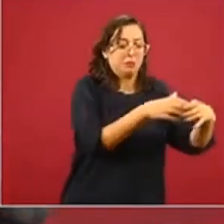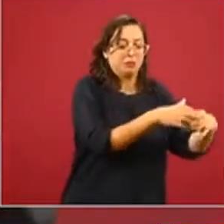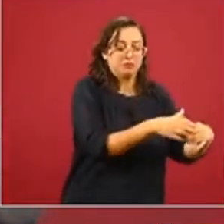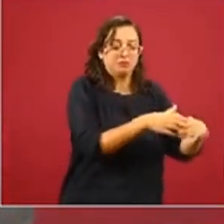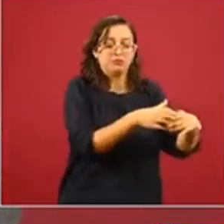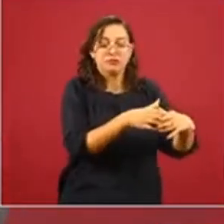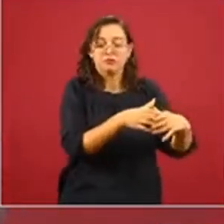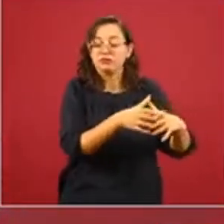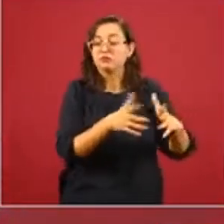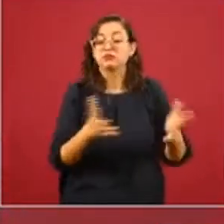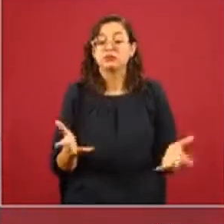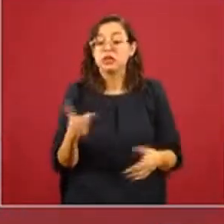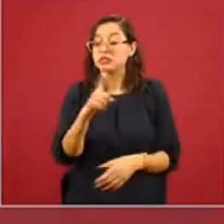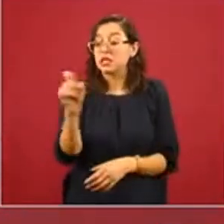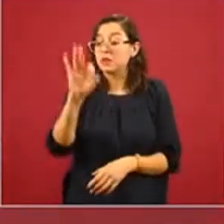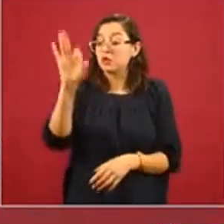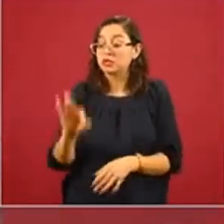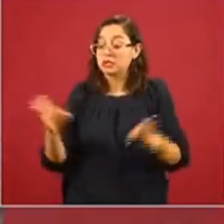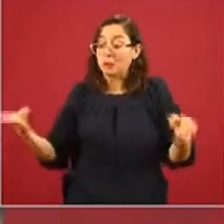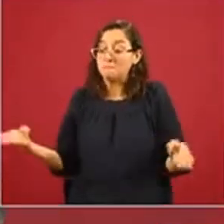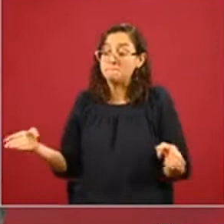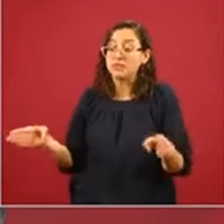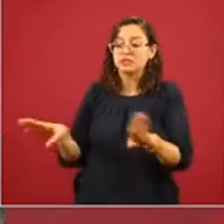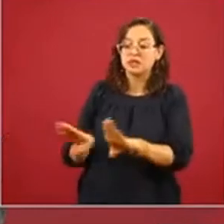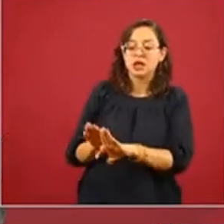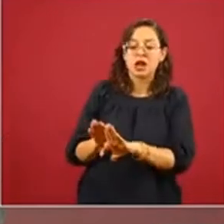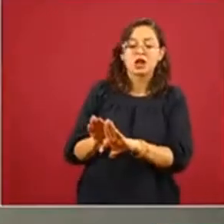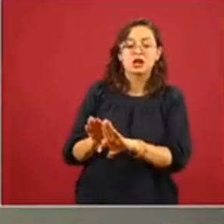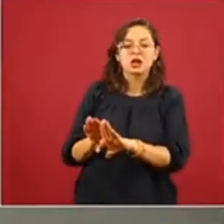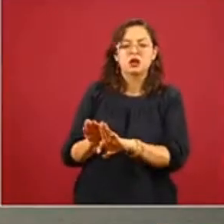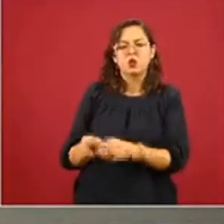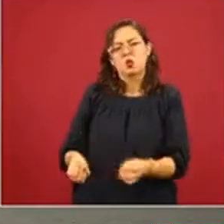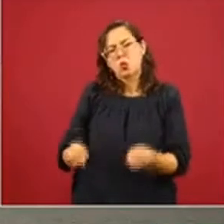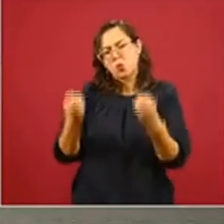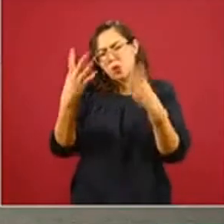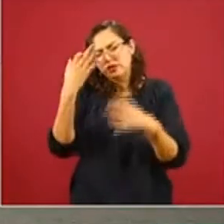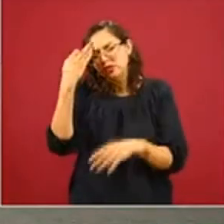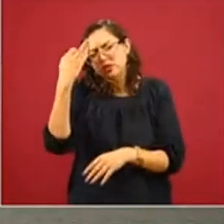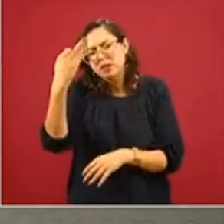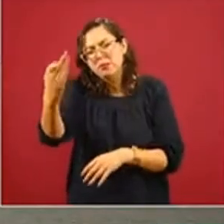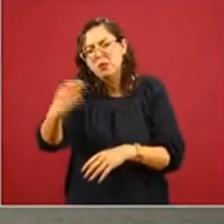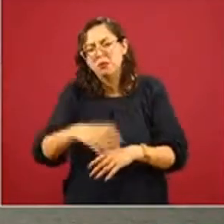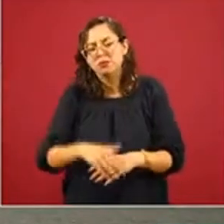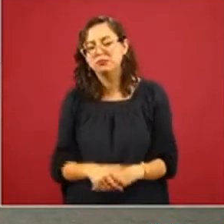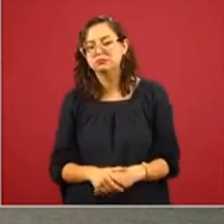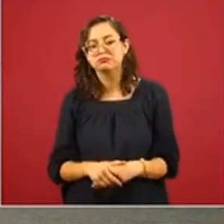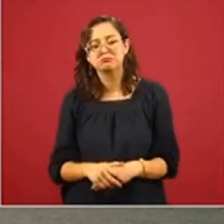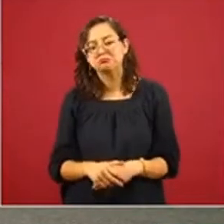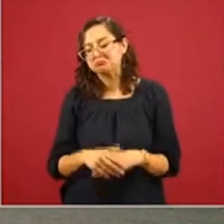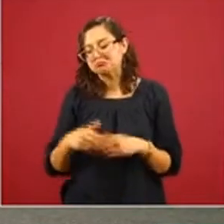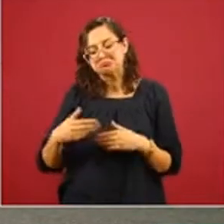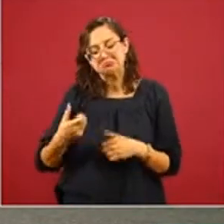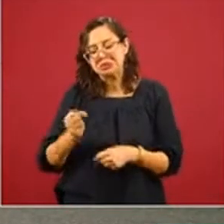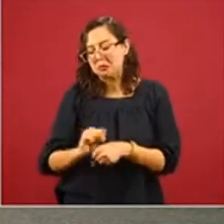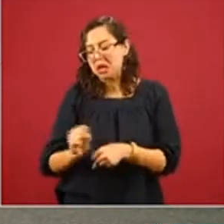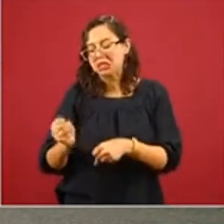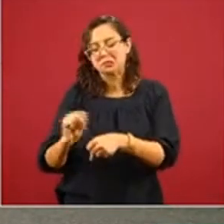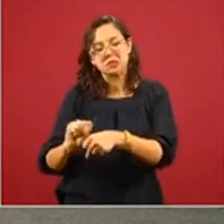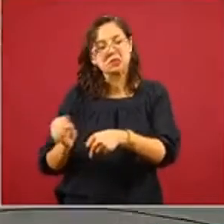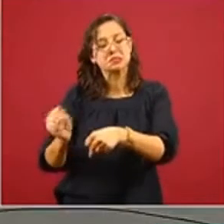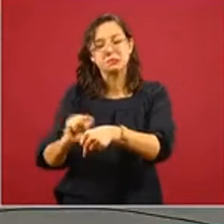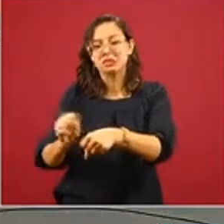y se paralice. ¿Cuánto tiempo se necesitaría para civilizar a la sociedad? Semanas.